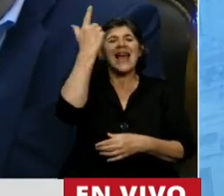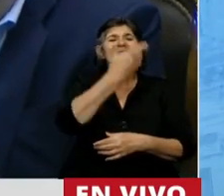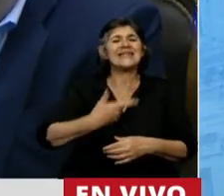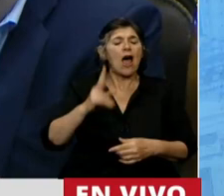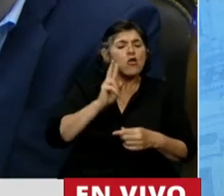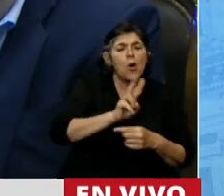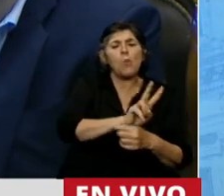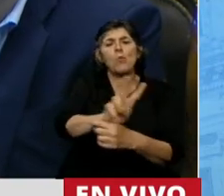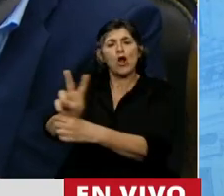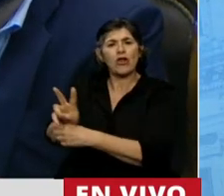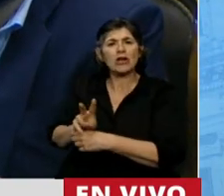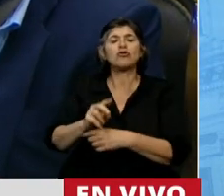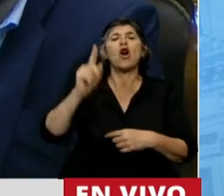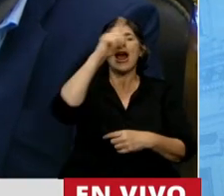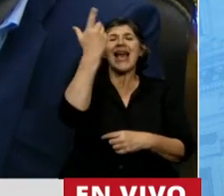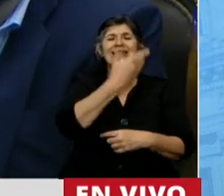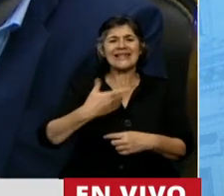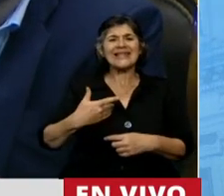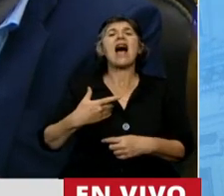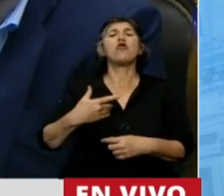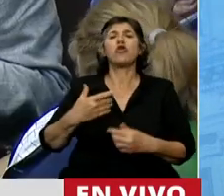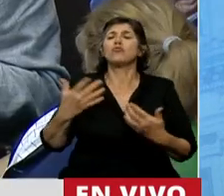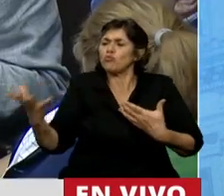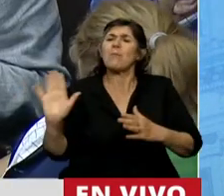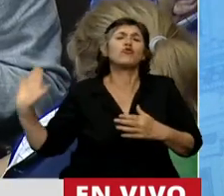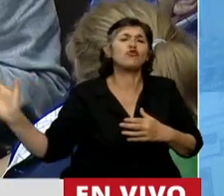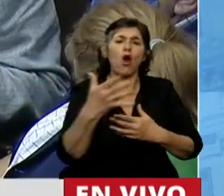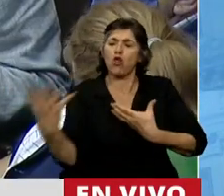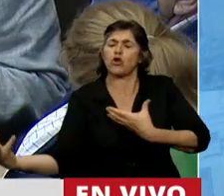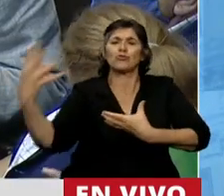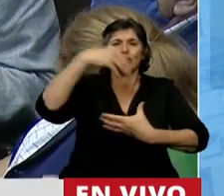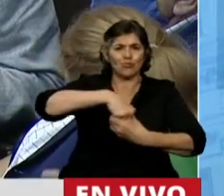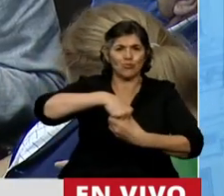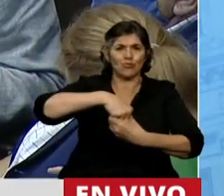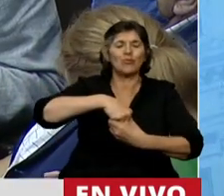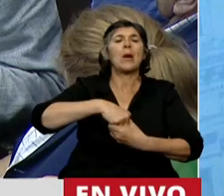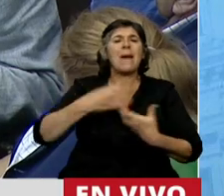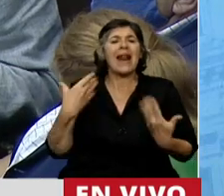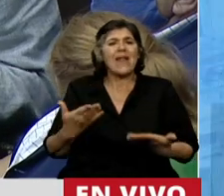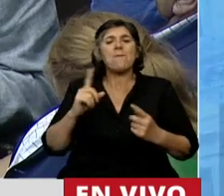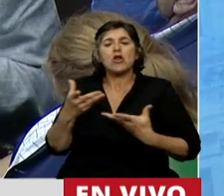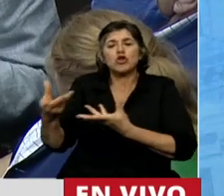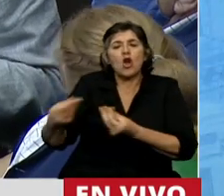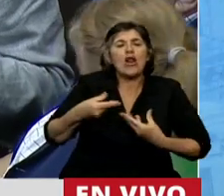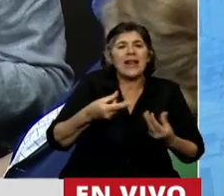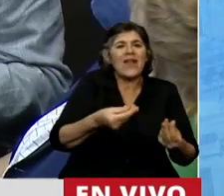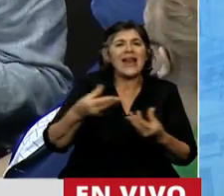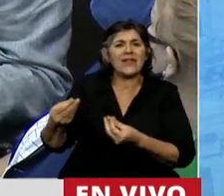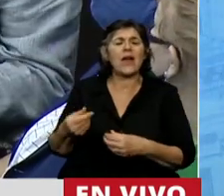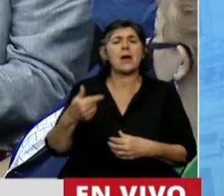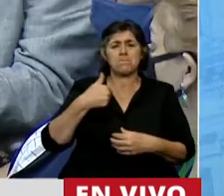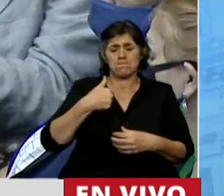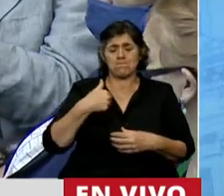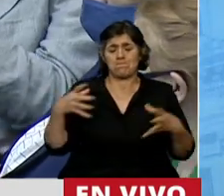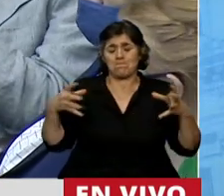públicas de inclusión de desarrollo y de solidaridad porque saben que yo pertenezco a un proyecto político